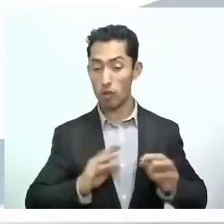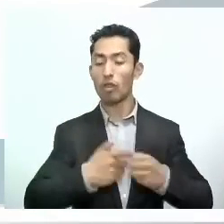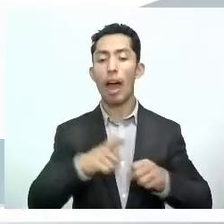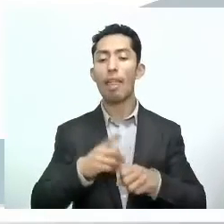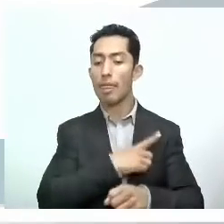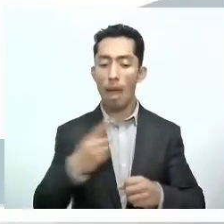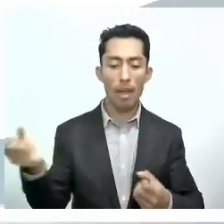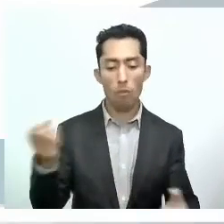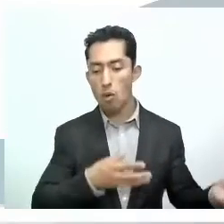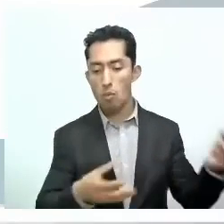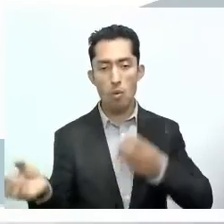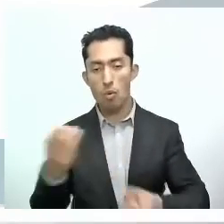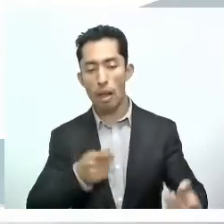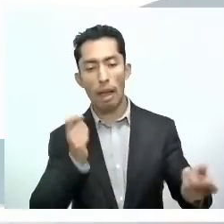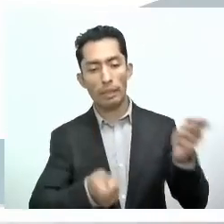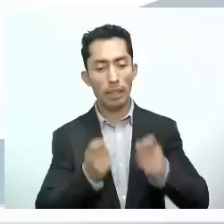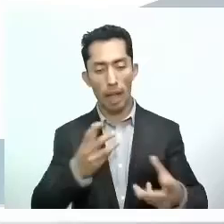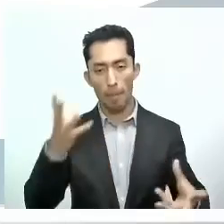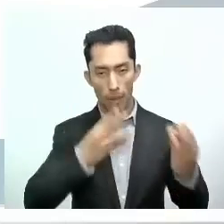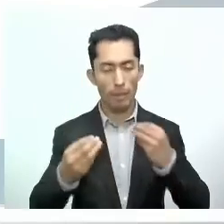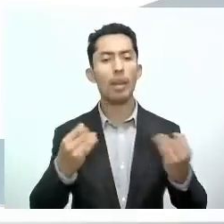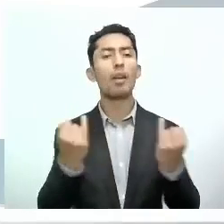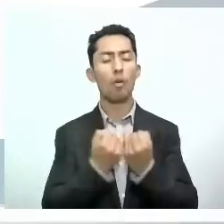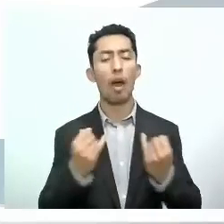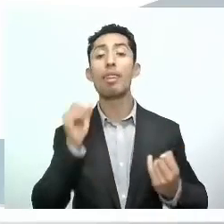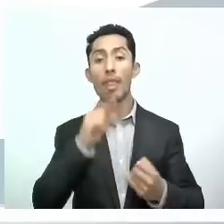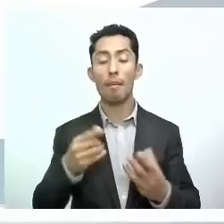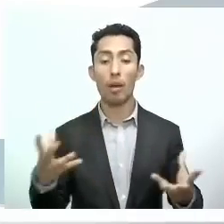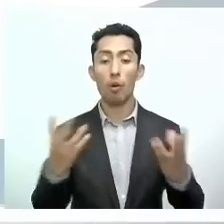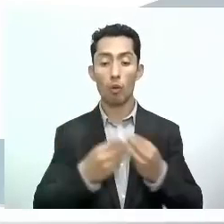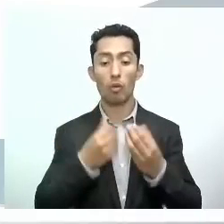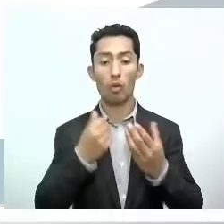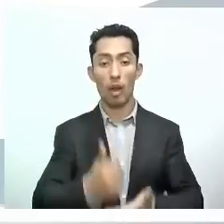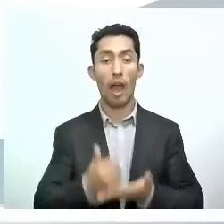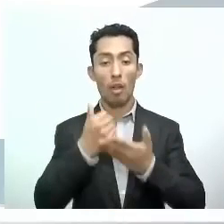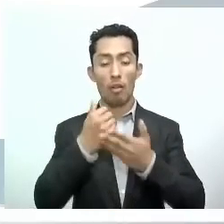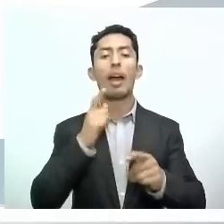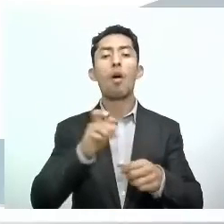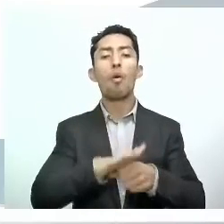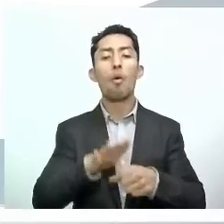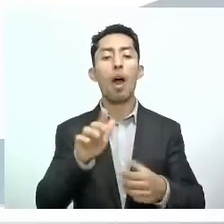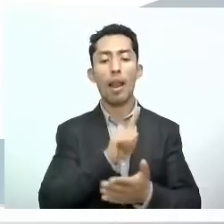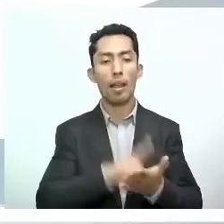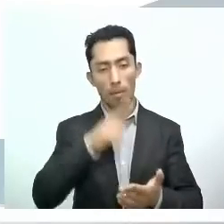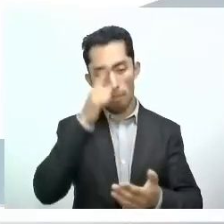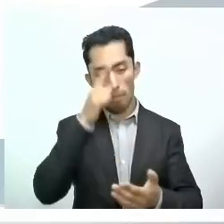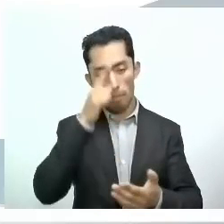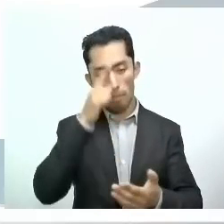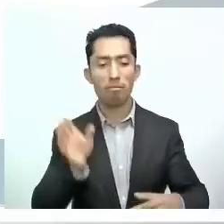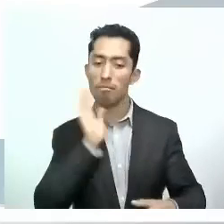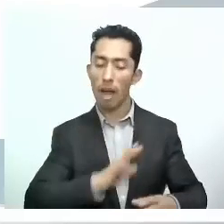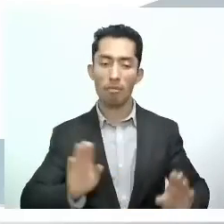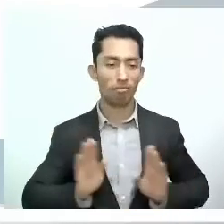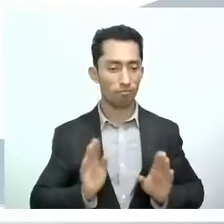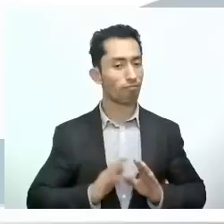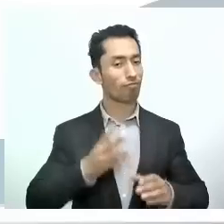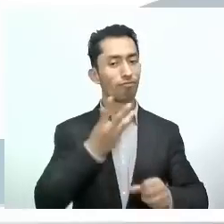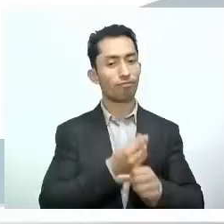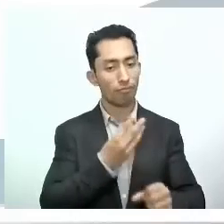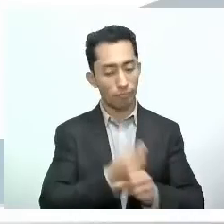y con ella también las herramientas para poder modificar prácticas, los procesos de